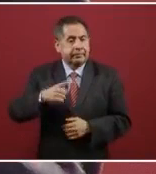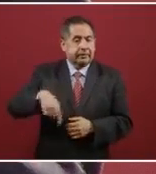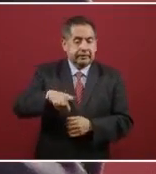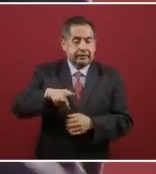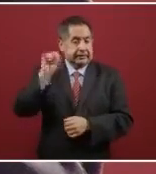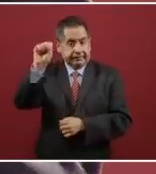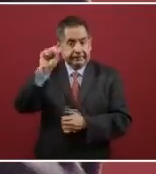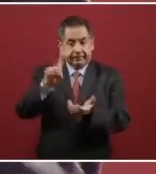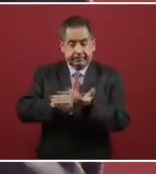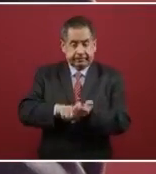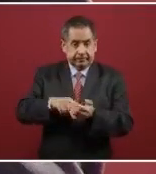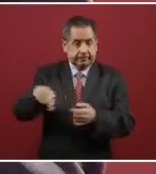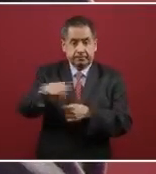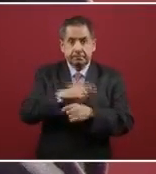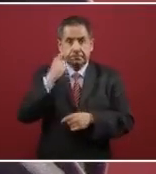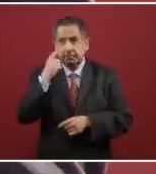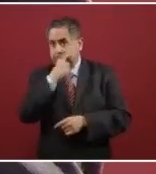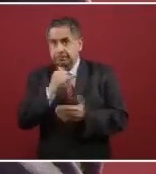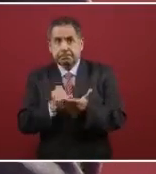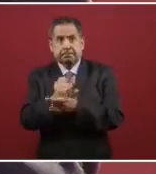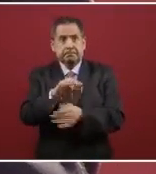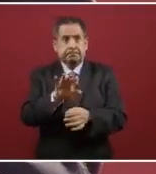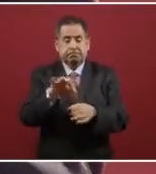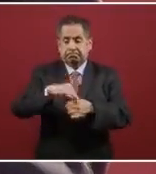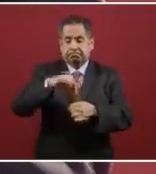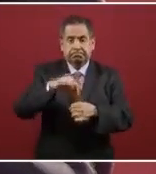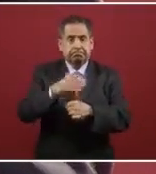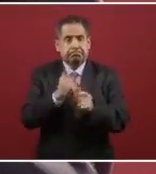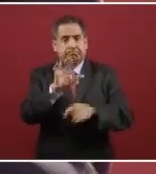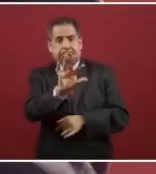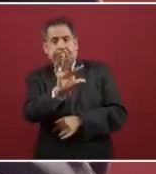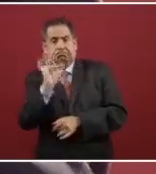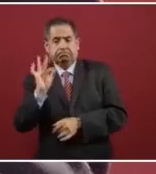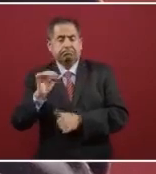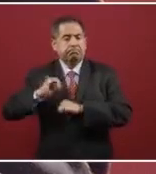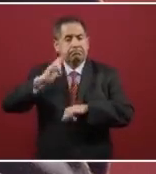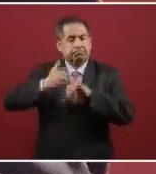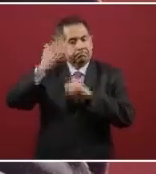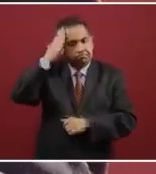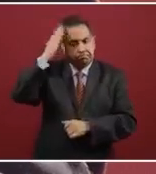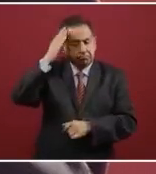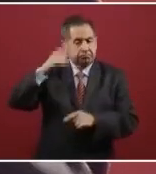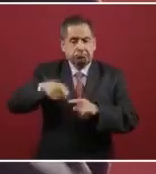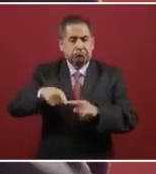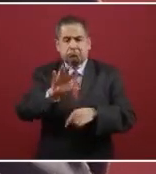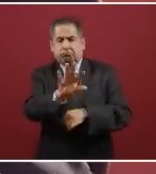sindical, que los trabajadores puedan elegir libremente a